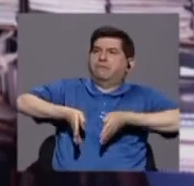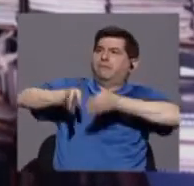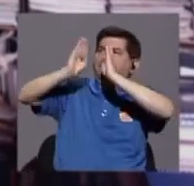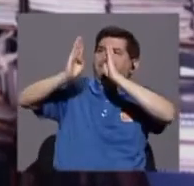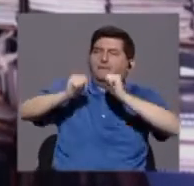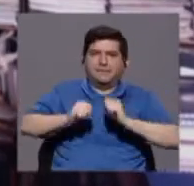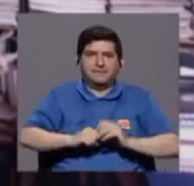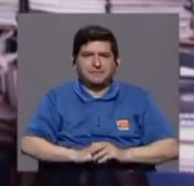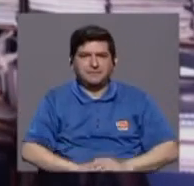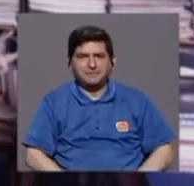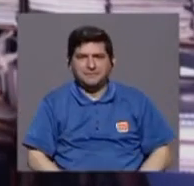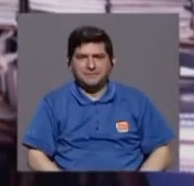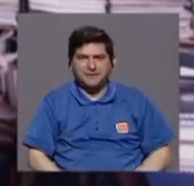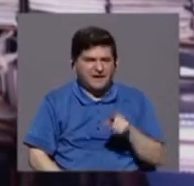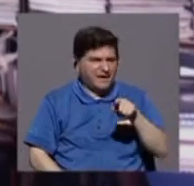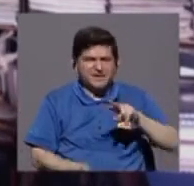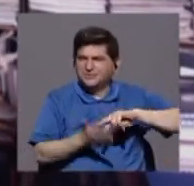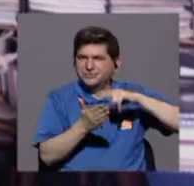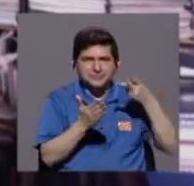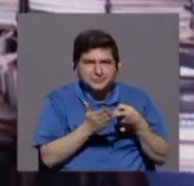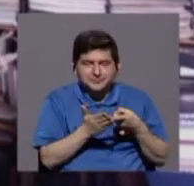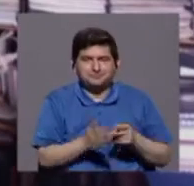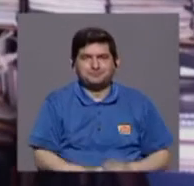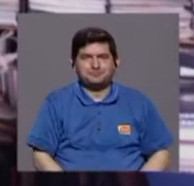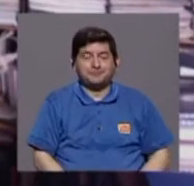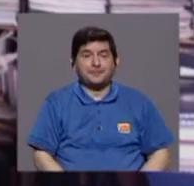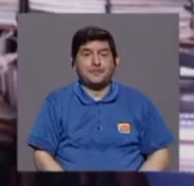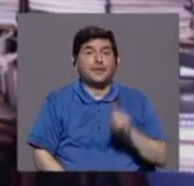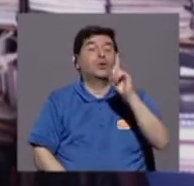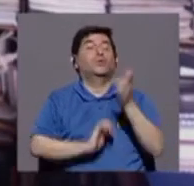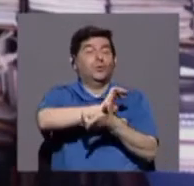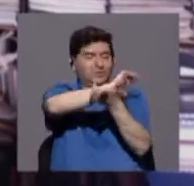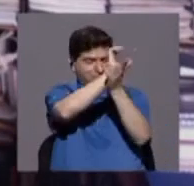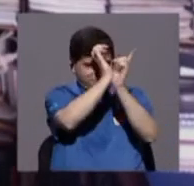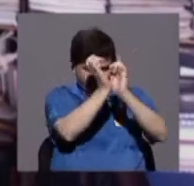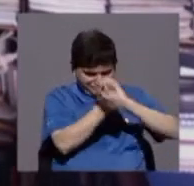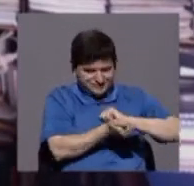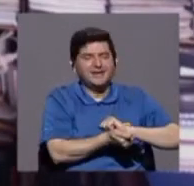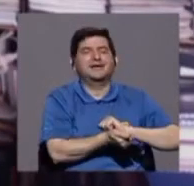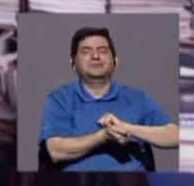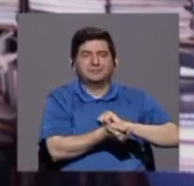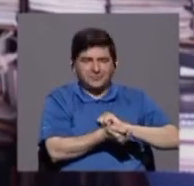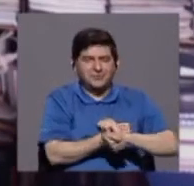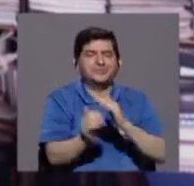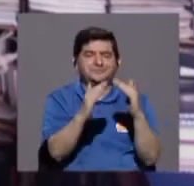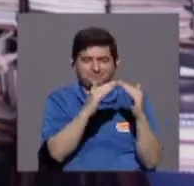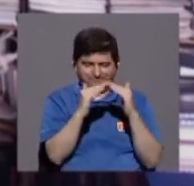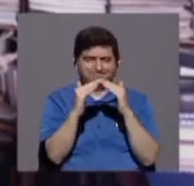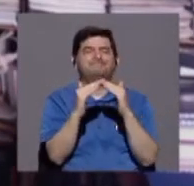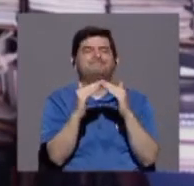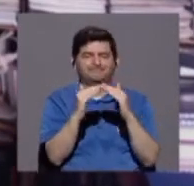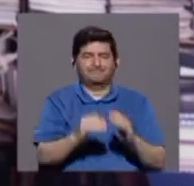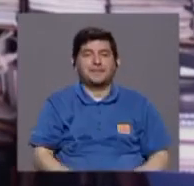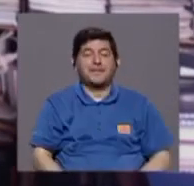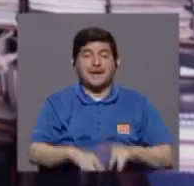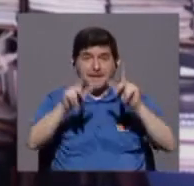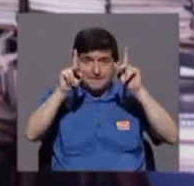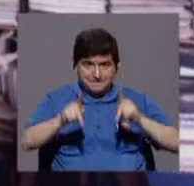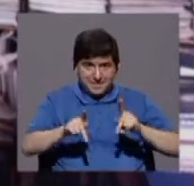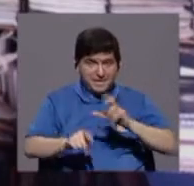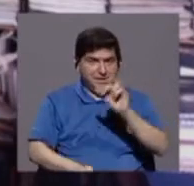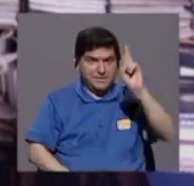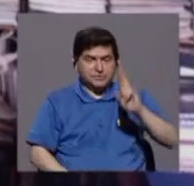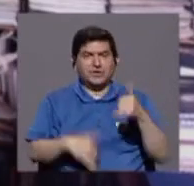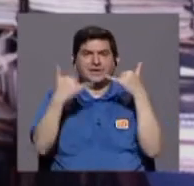Entonces, ¿esto qué es lo que implica? Ha habido una gran transformación urbana. La población de Costa Rica